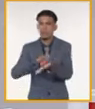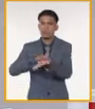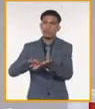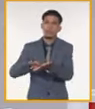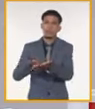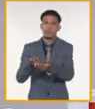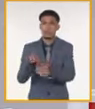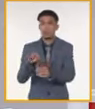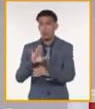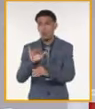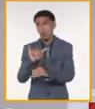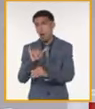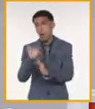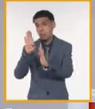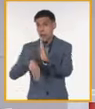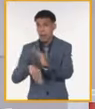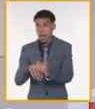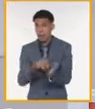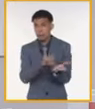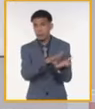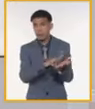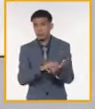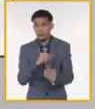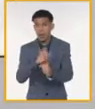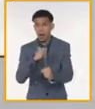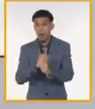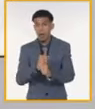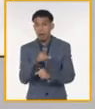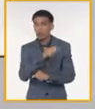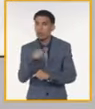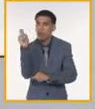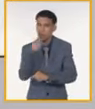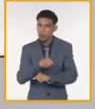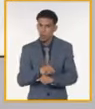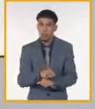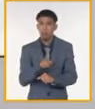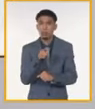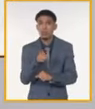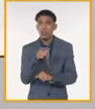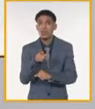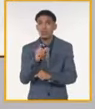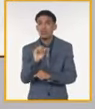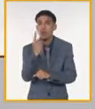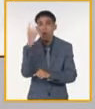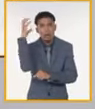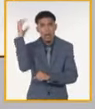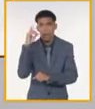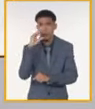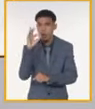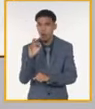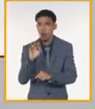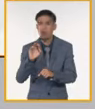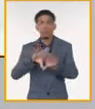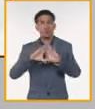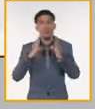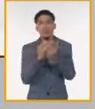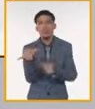ámbito laboral esto no solamente es privativo para el sector Estatal esto es esto es de estricto